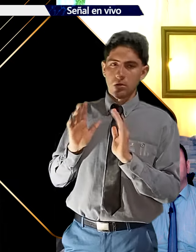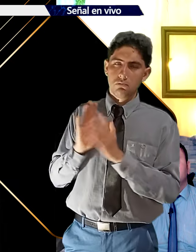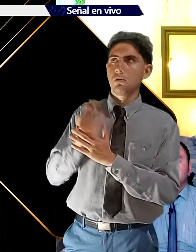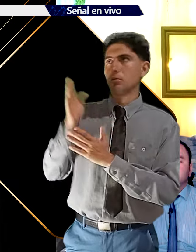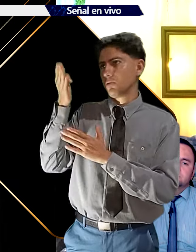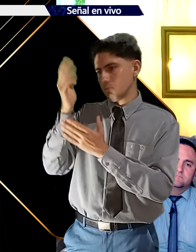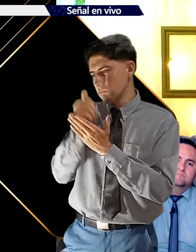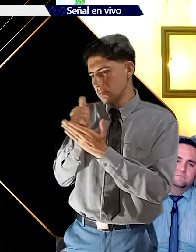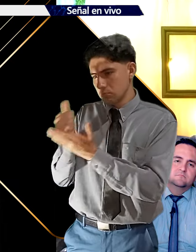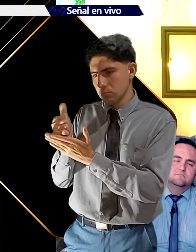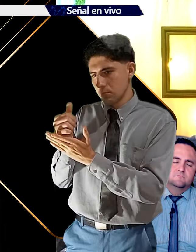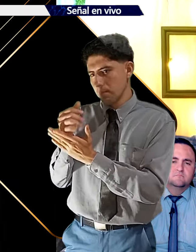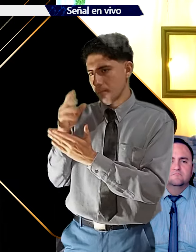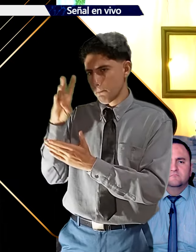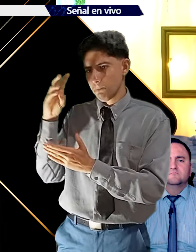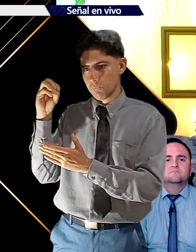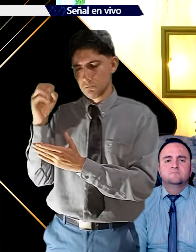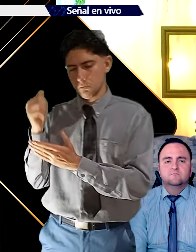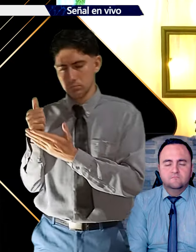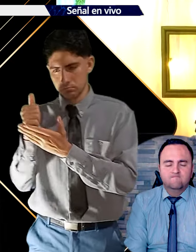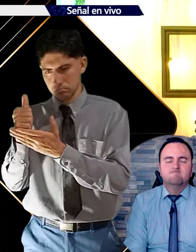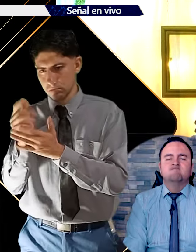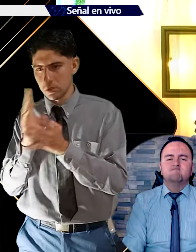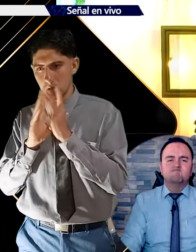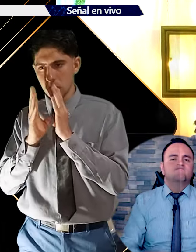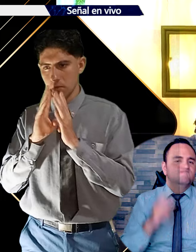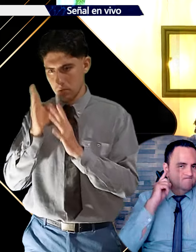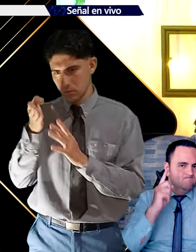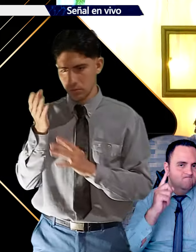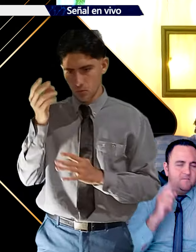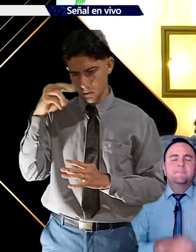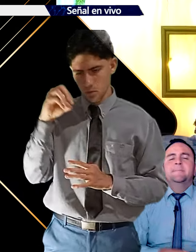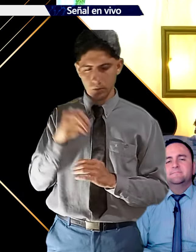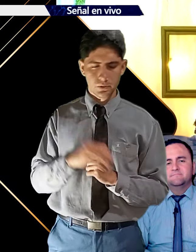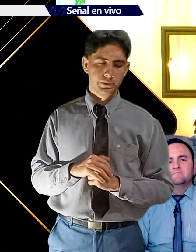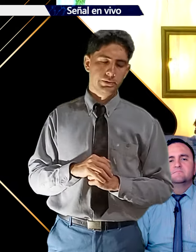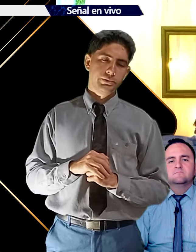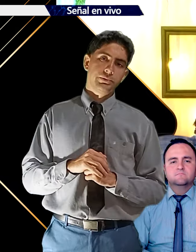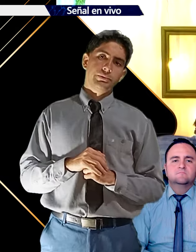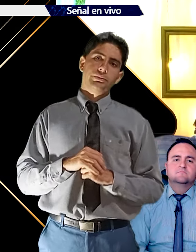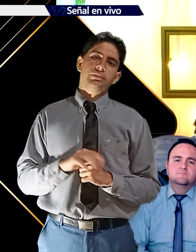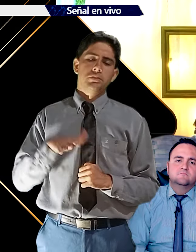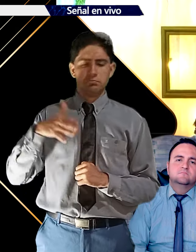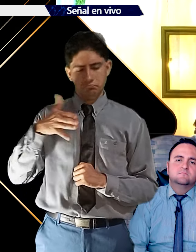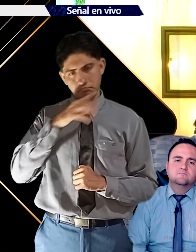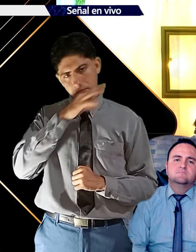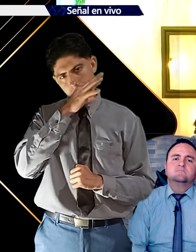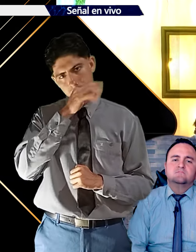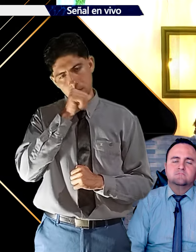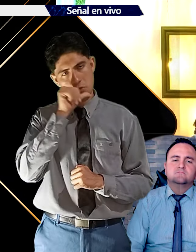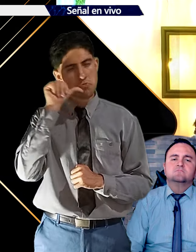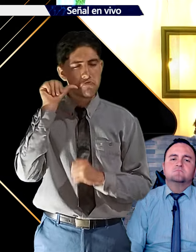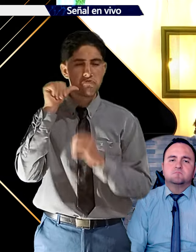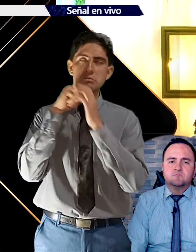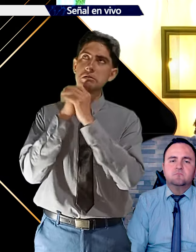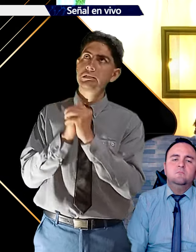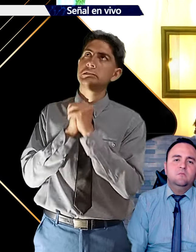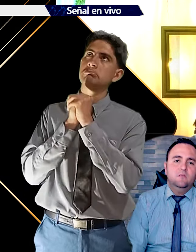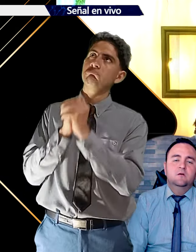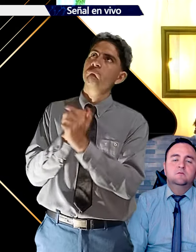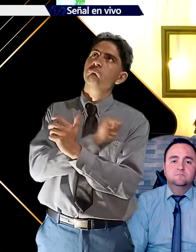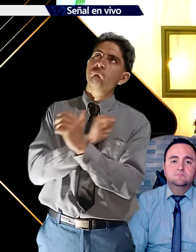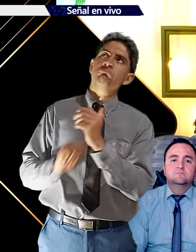sintiendo, pero que mi esposo al ver esto también pueda tener alguna charlita sin hacerle daño, guiado por el Espíritu Santo. Y terminan con una mañana de oración de